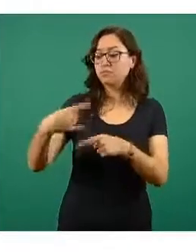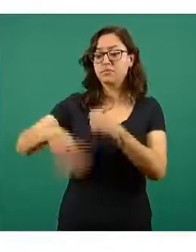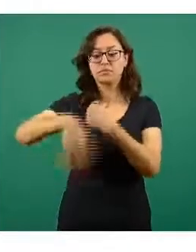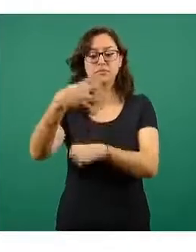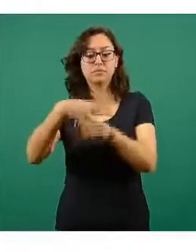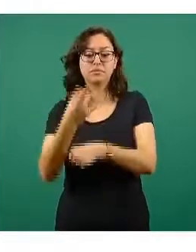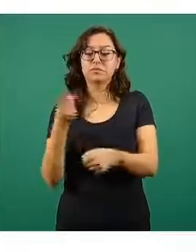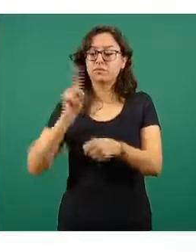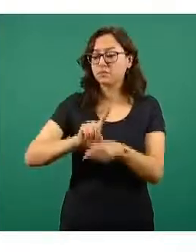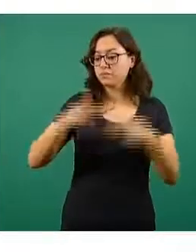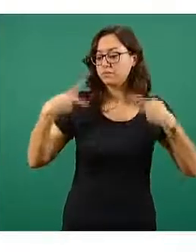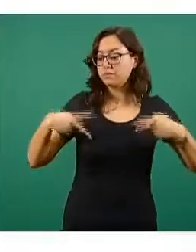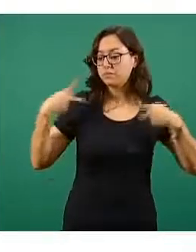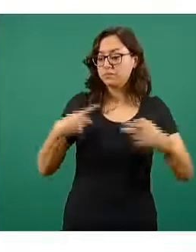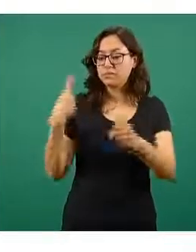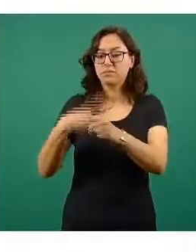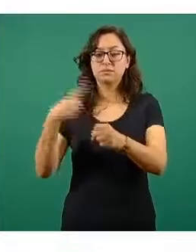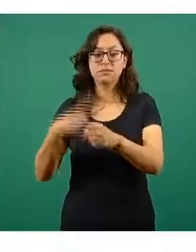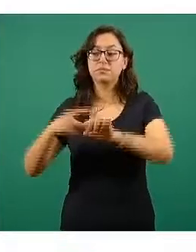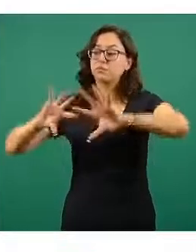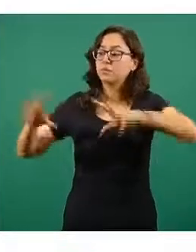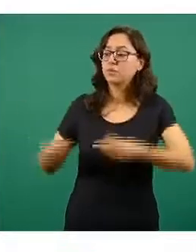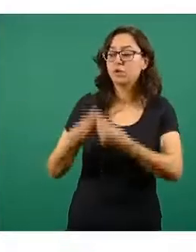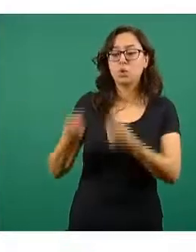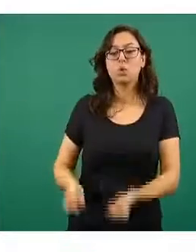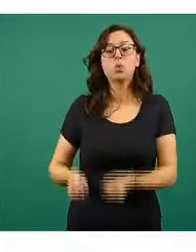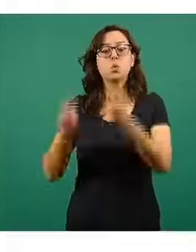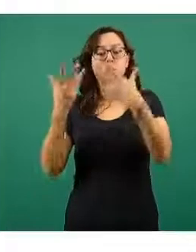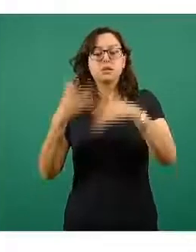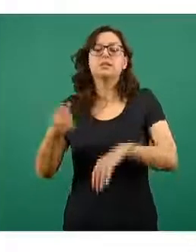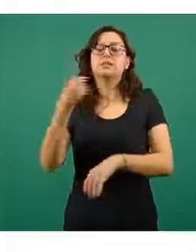la totalidad de la epidemia en nuestro país, que representan a